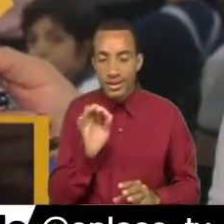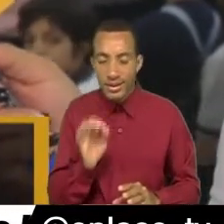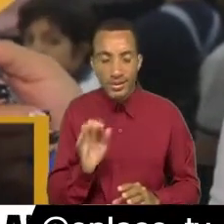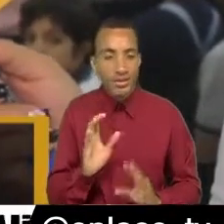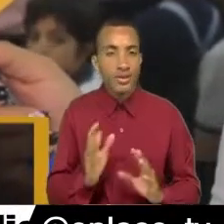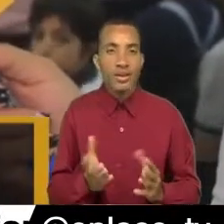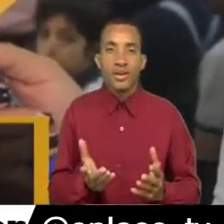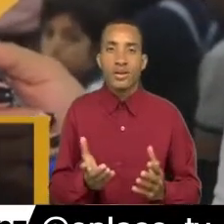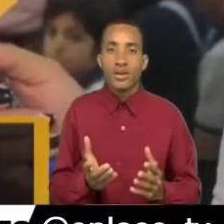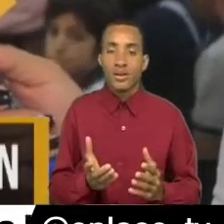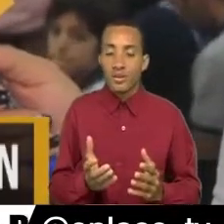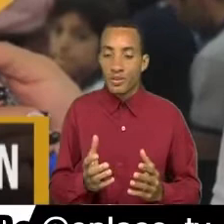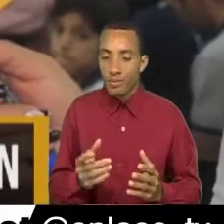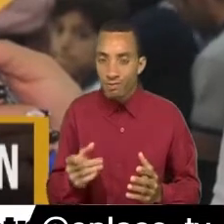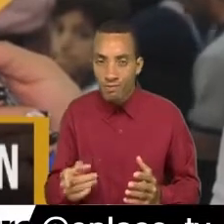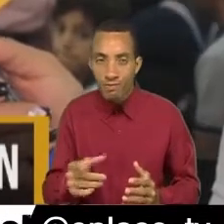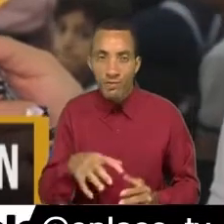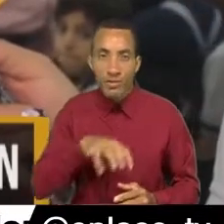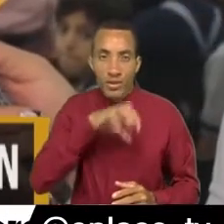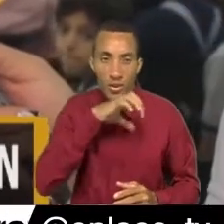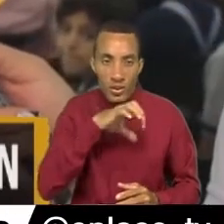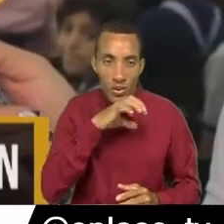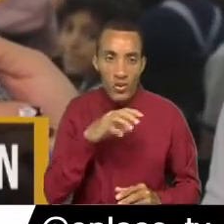con su mascota, jugando,